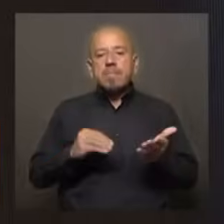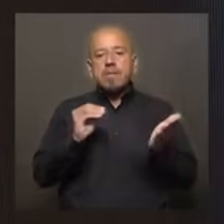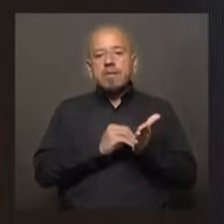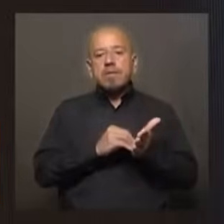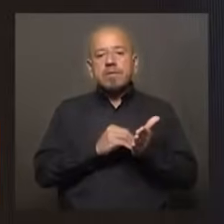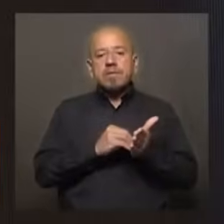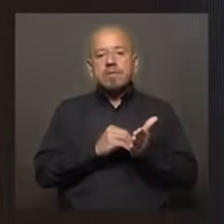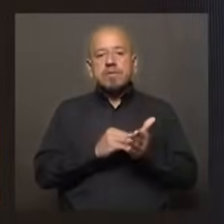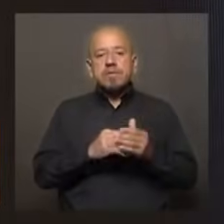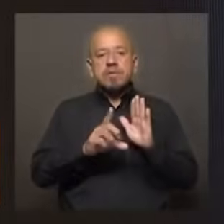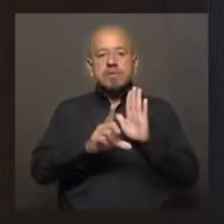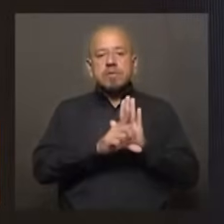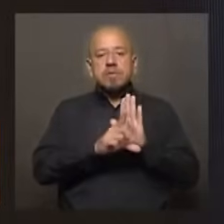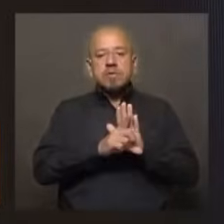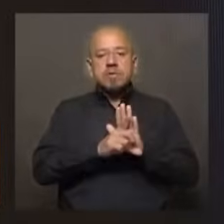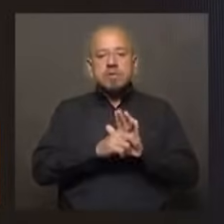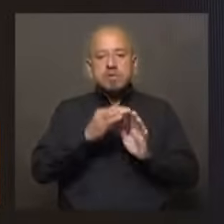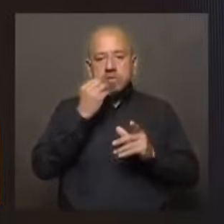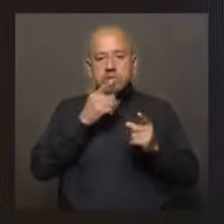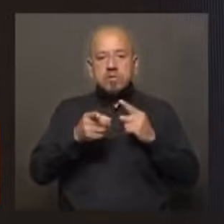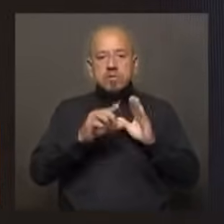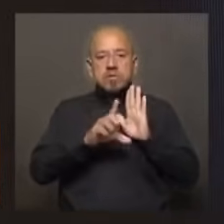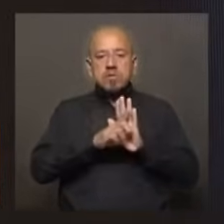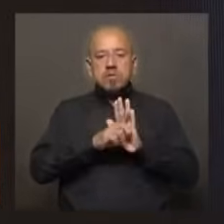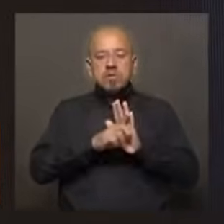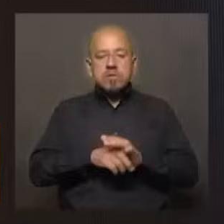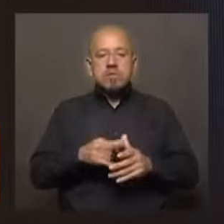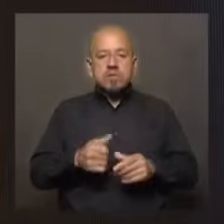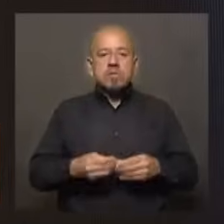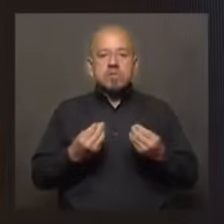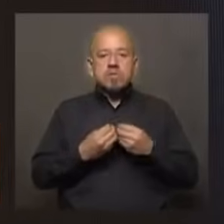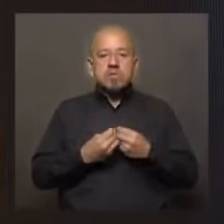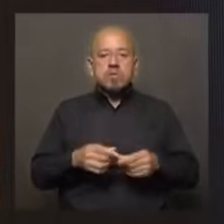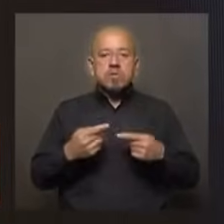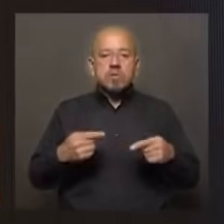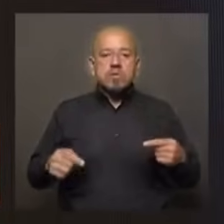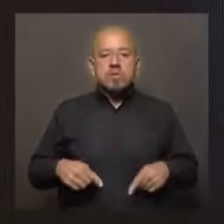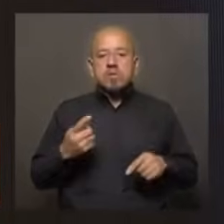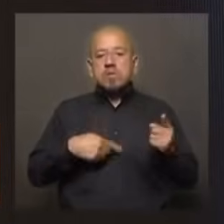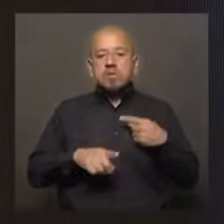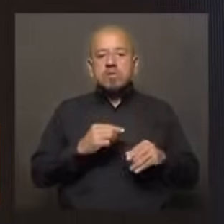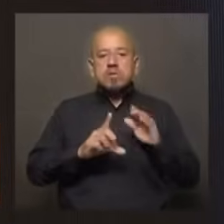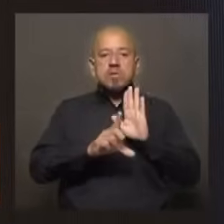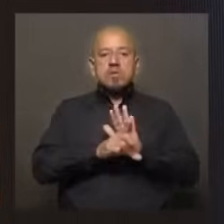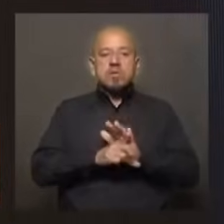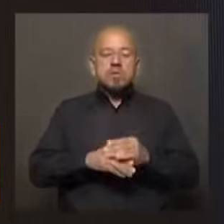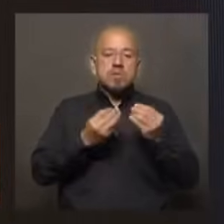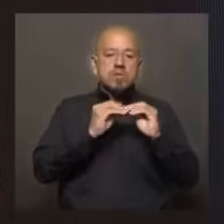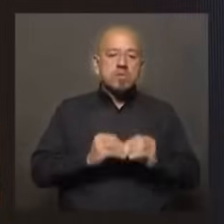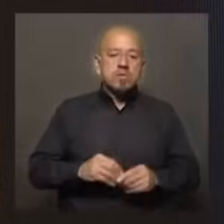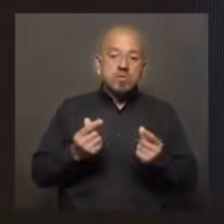es, la ley está buenísima, es una muy buena ley, tiene un montón de cosas que están bien, pero si la ley no tiene presupuesto, si no hay